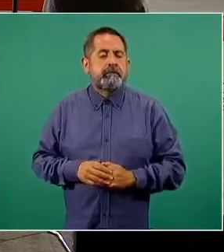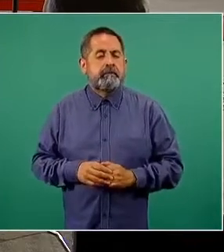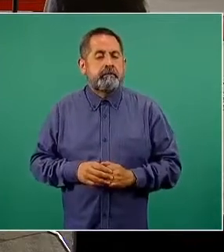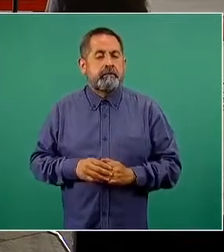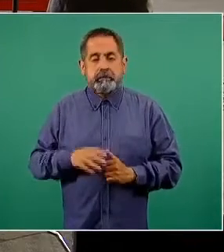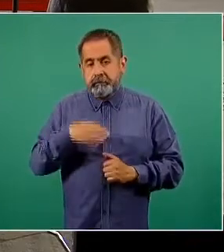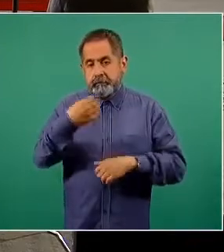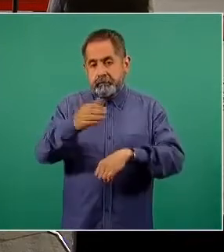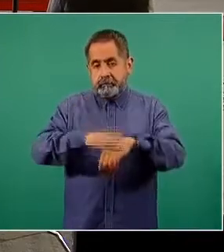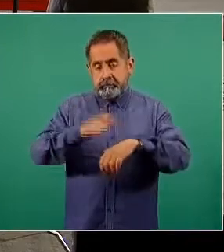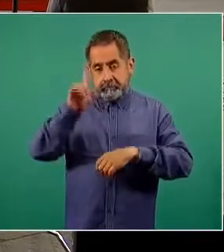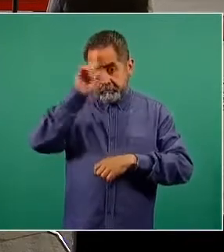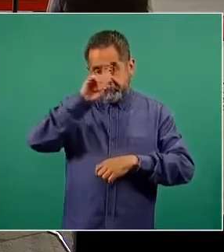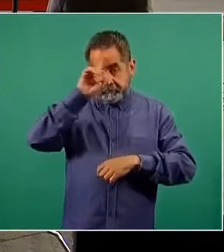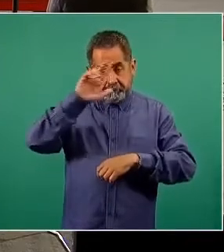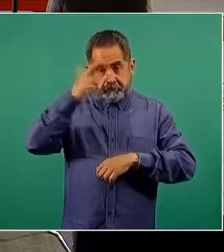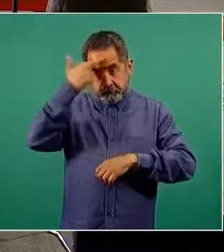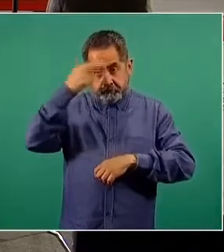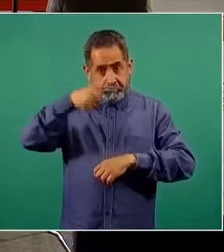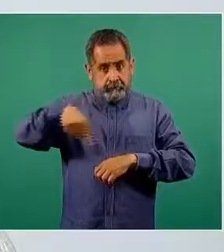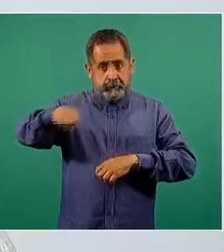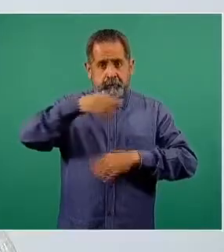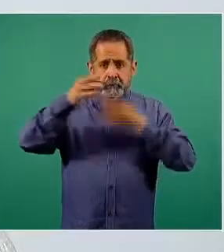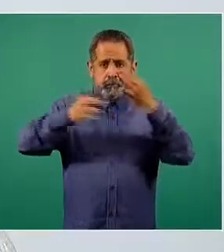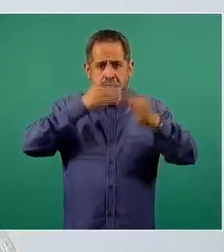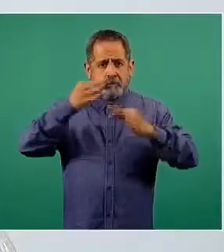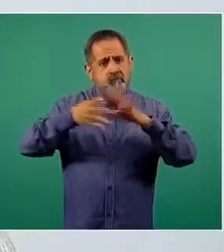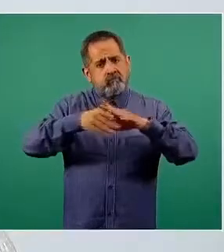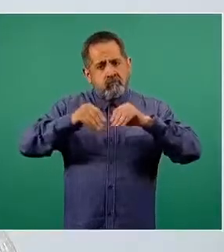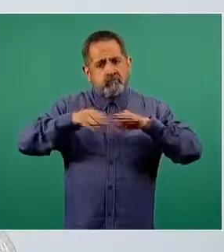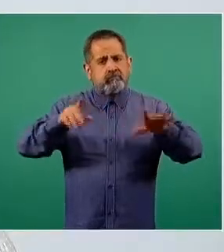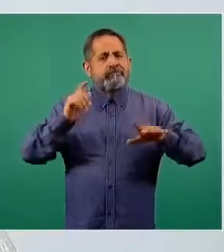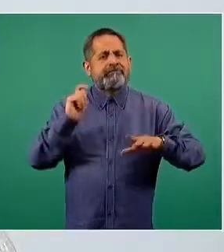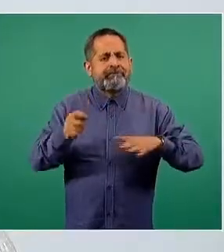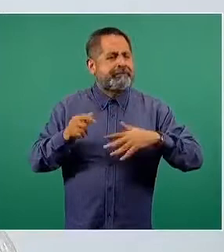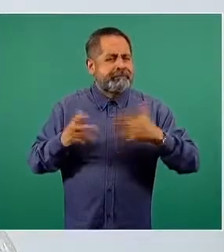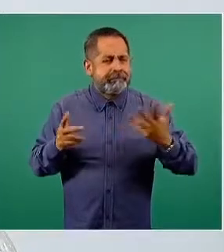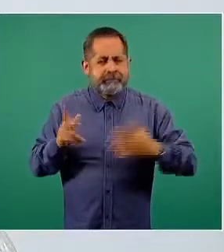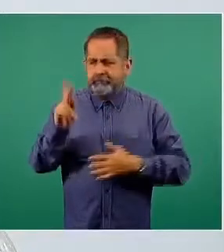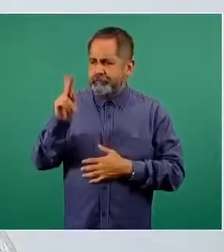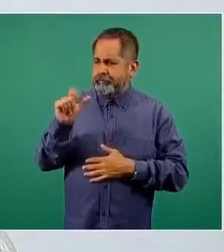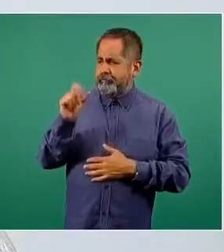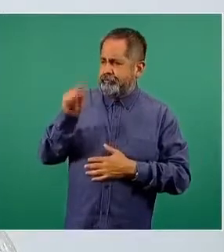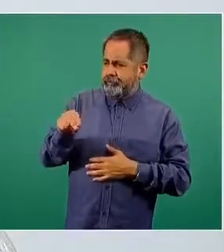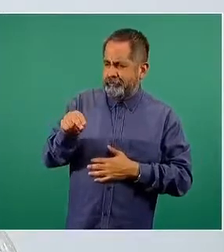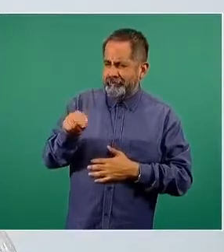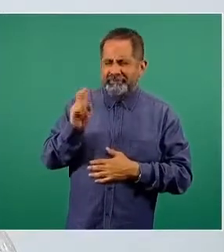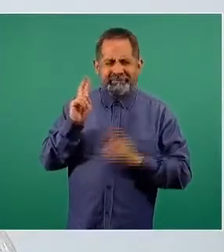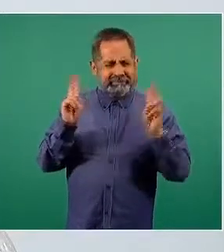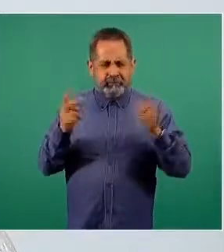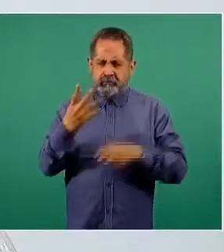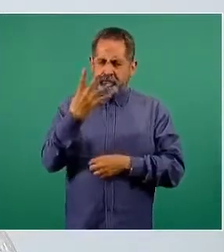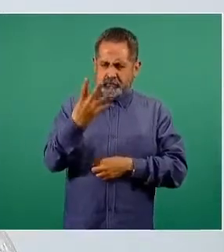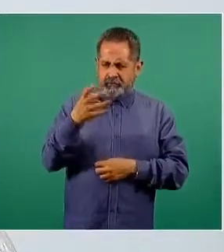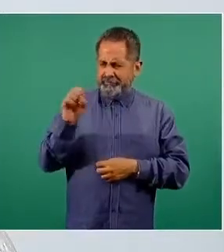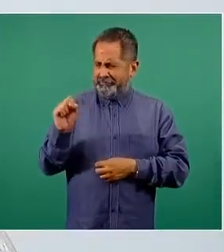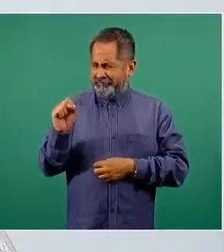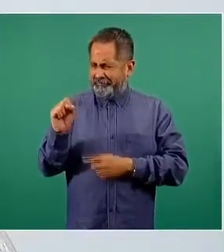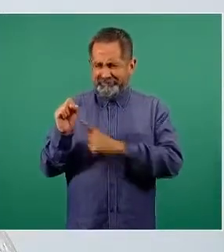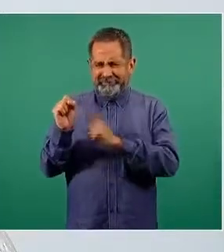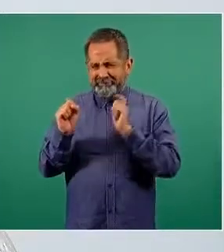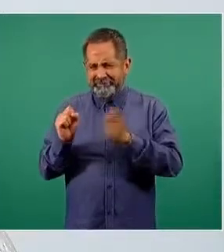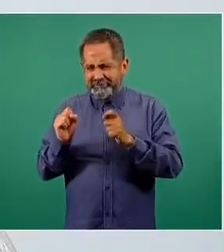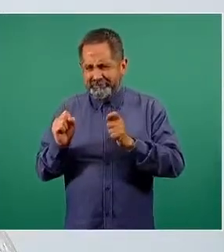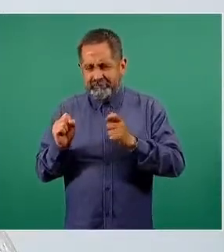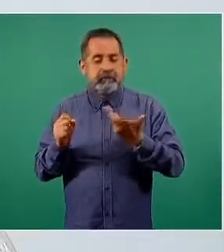recordarle a los compañeros de medios de comunicación de qué se trata el Plan Movilidad 4S. Es esta estrategia que